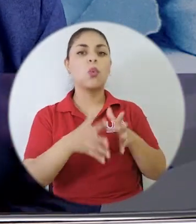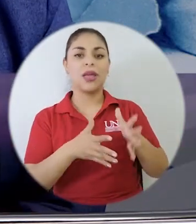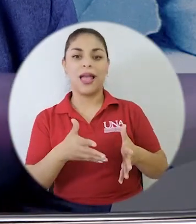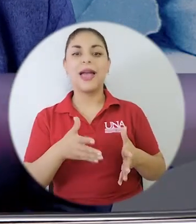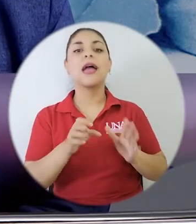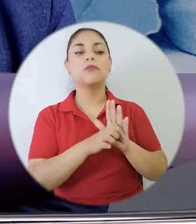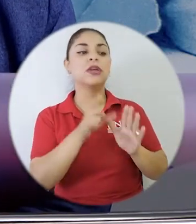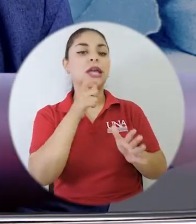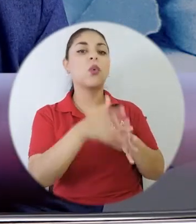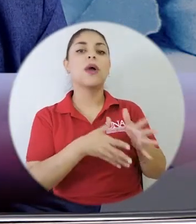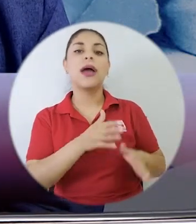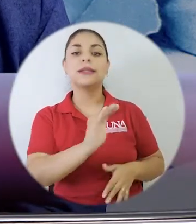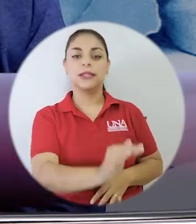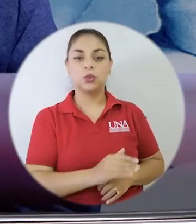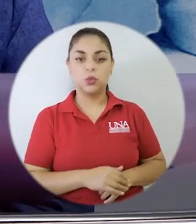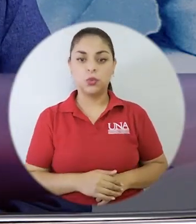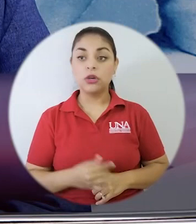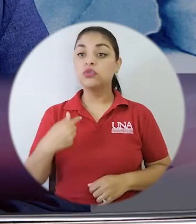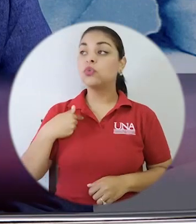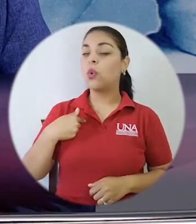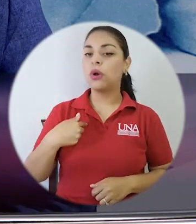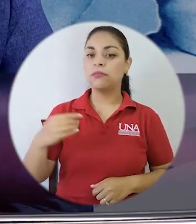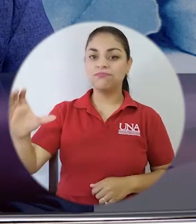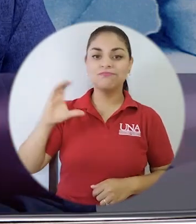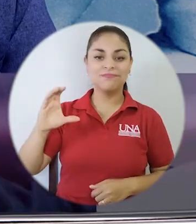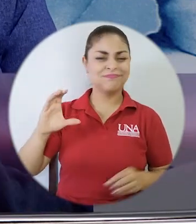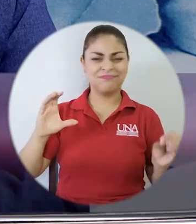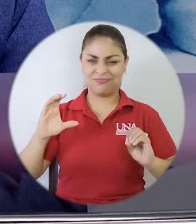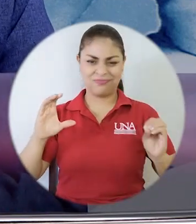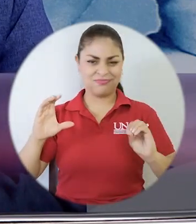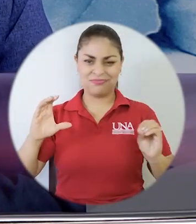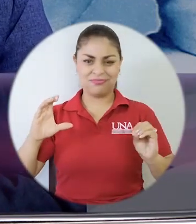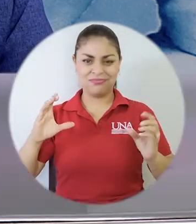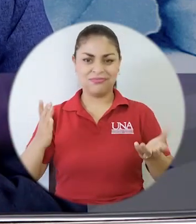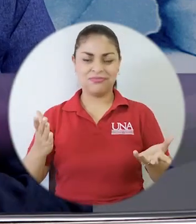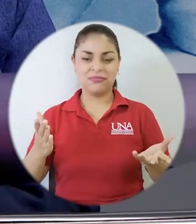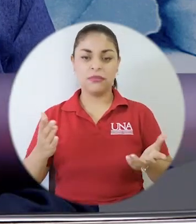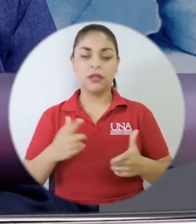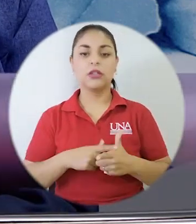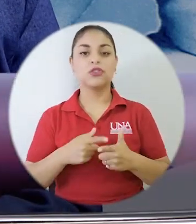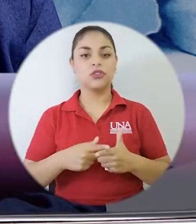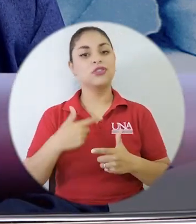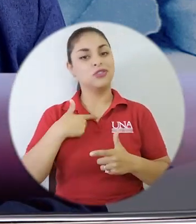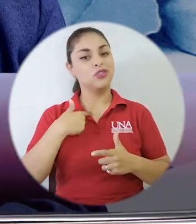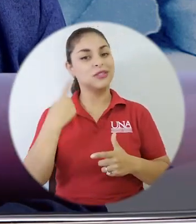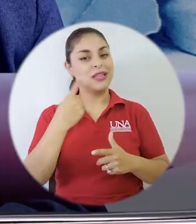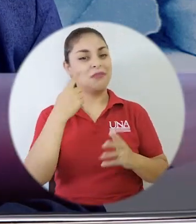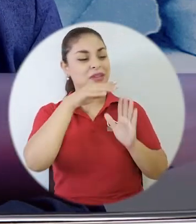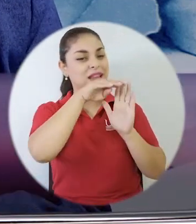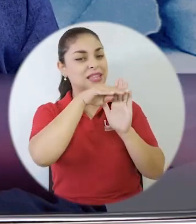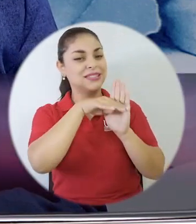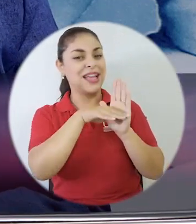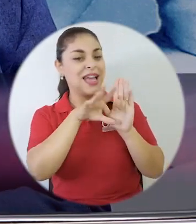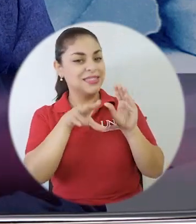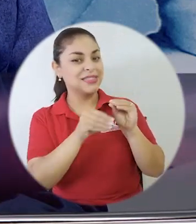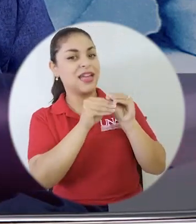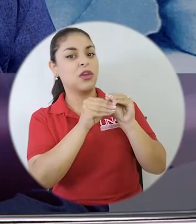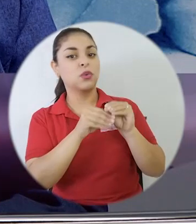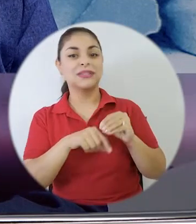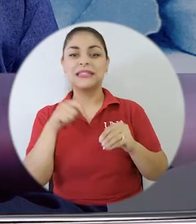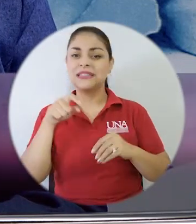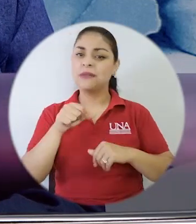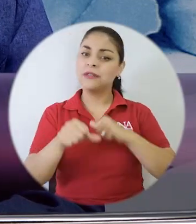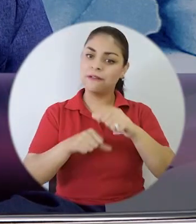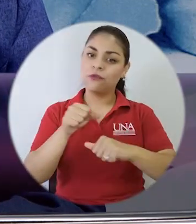¿quién está aquí cuidando? Usted aquí tiene, ¿verdad? Parte del salario. Entonces, es otro elemento que yo traía entre la listita que hay